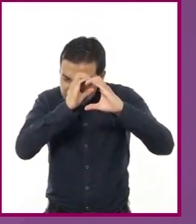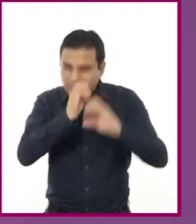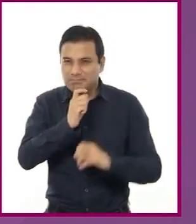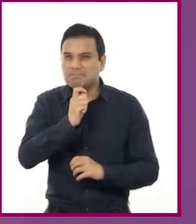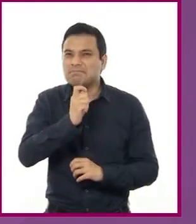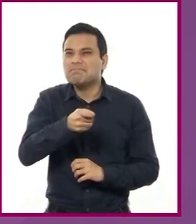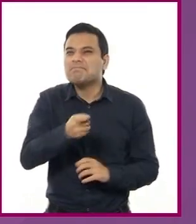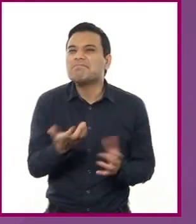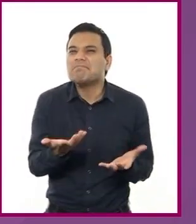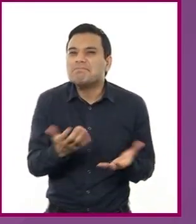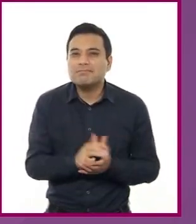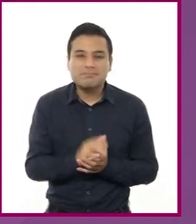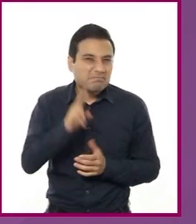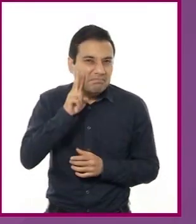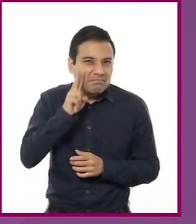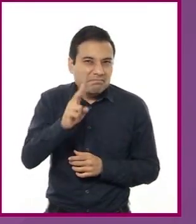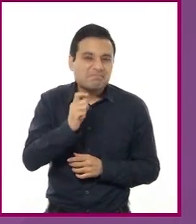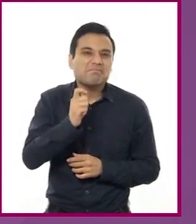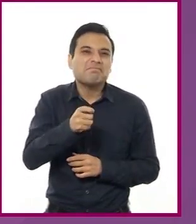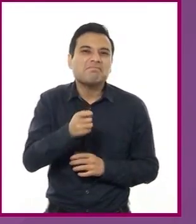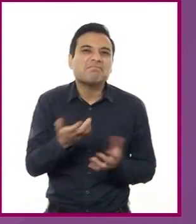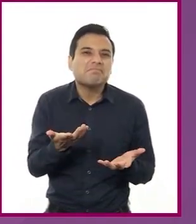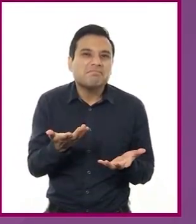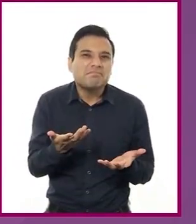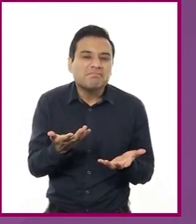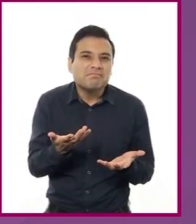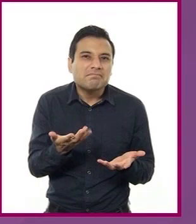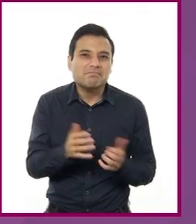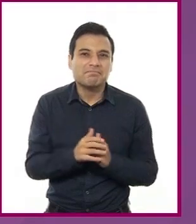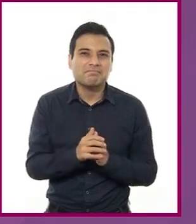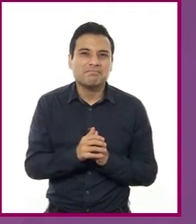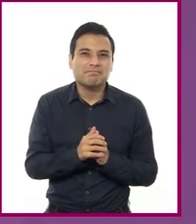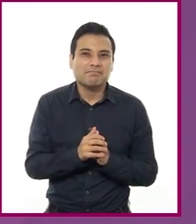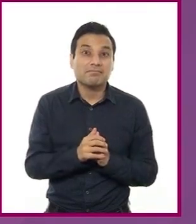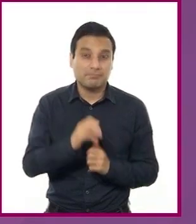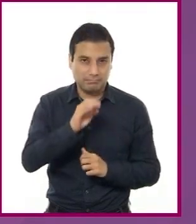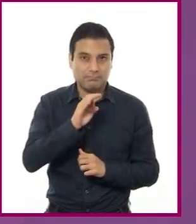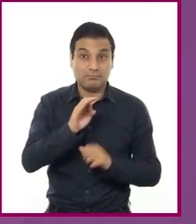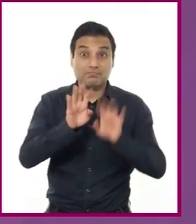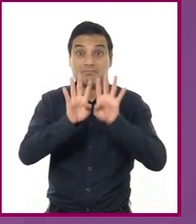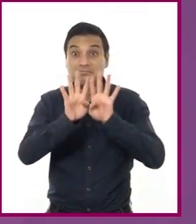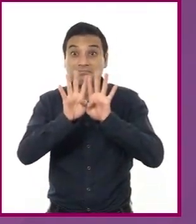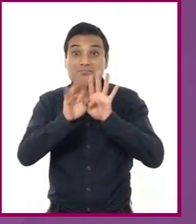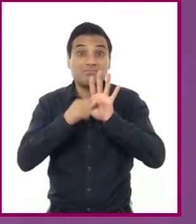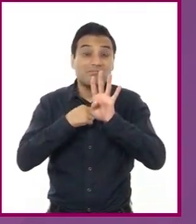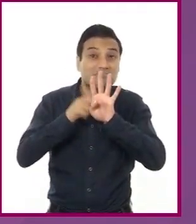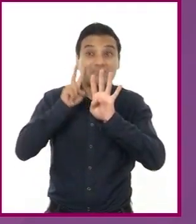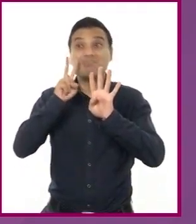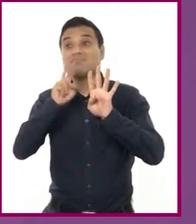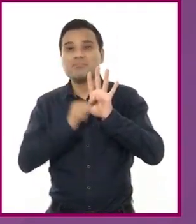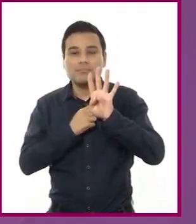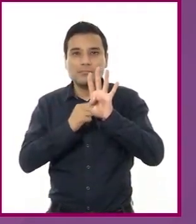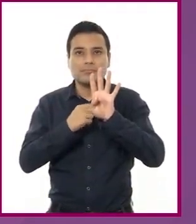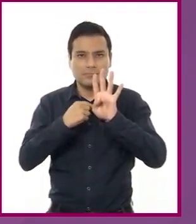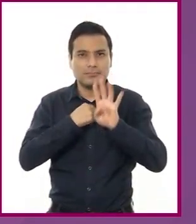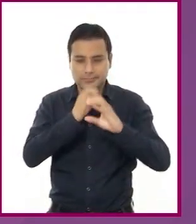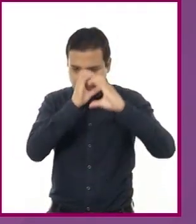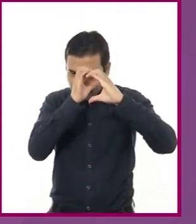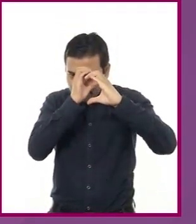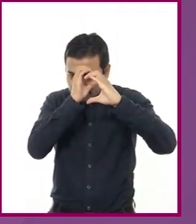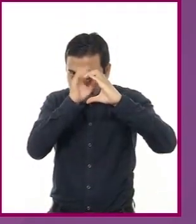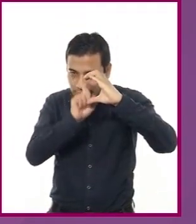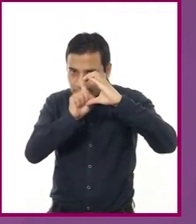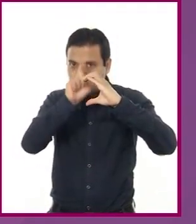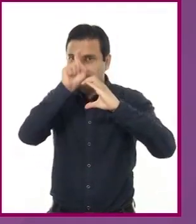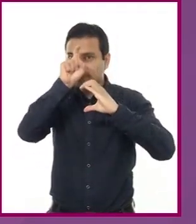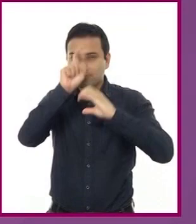¿Qué ves? El periscopio nos permite observar por encima de un obstáculo. La imagen que se proyecta en cada espejo es una